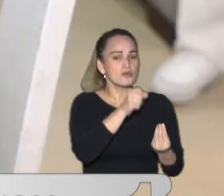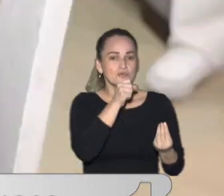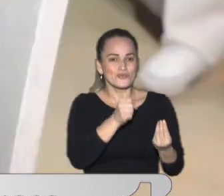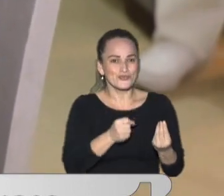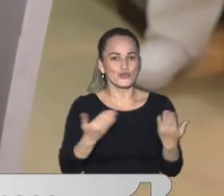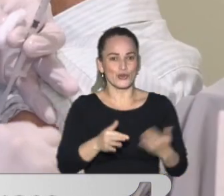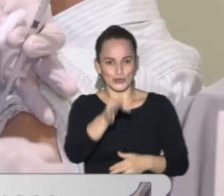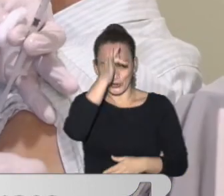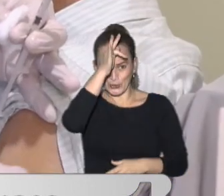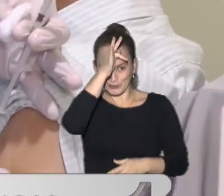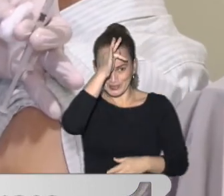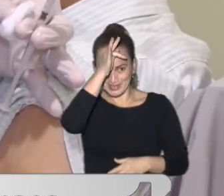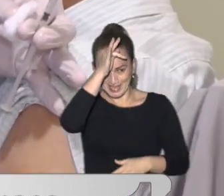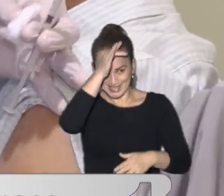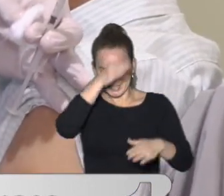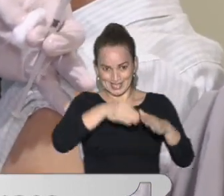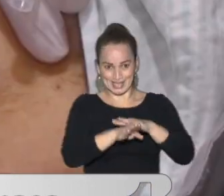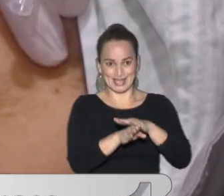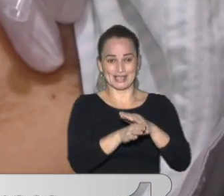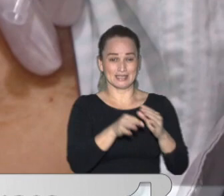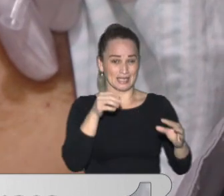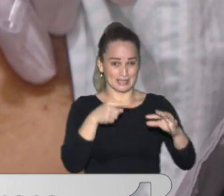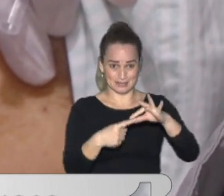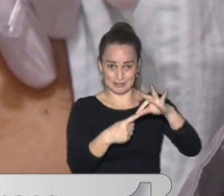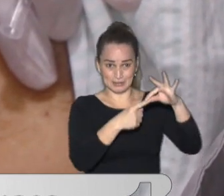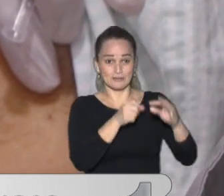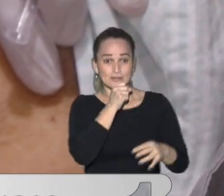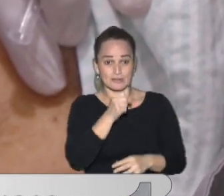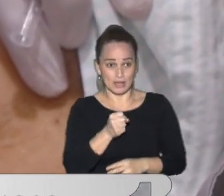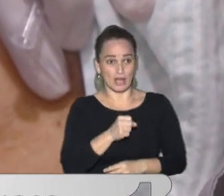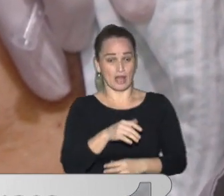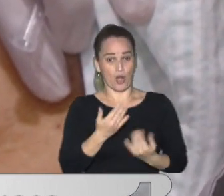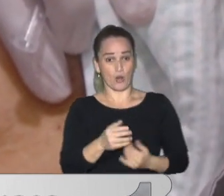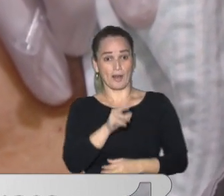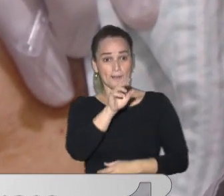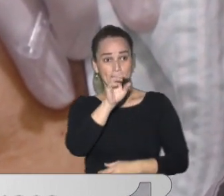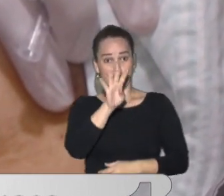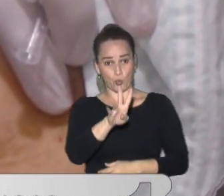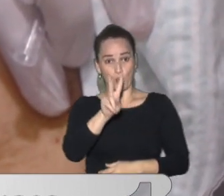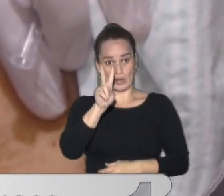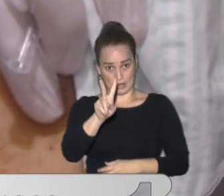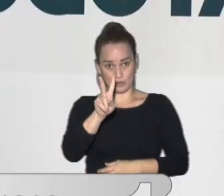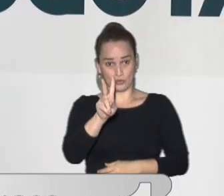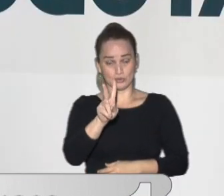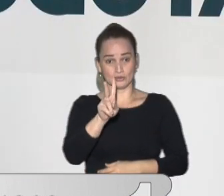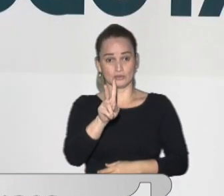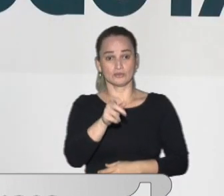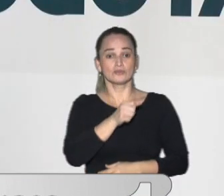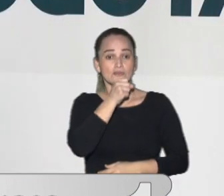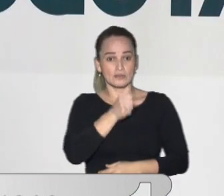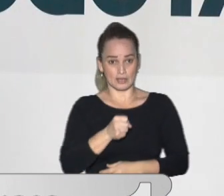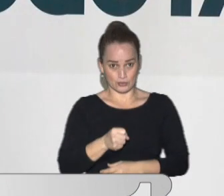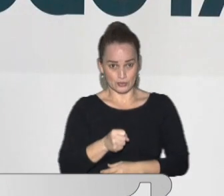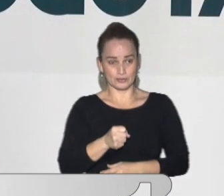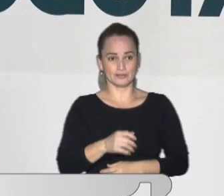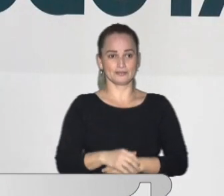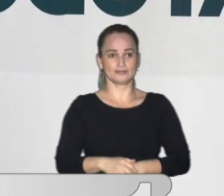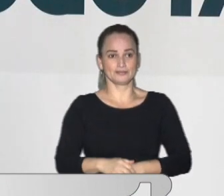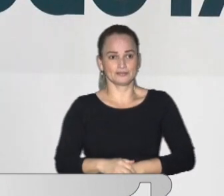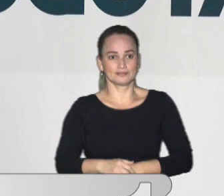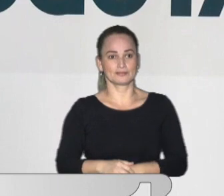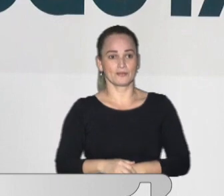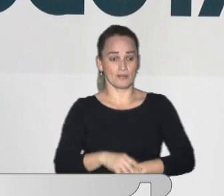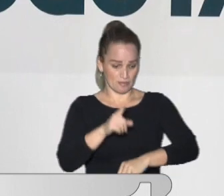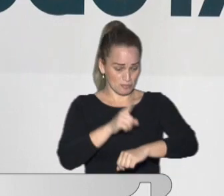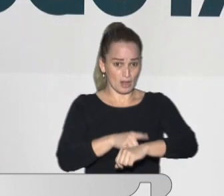centros geriátricos. Hasta el momento van 42 de esas personas vacunadas, mientras la jornada avanza. Están trabajando desde primera